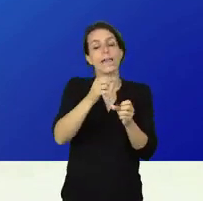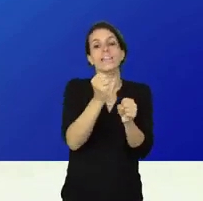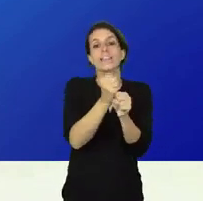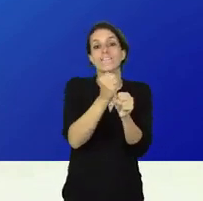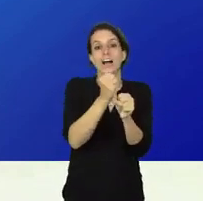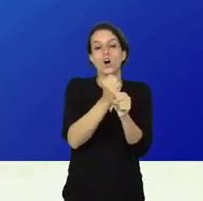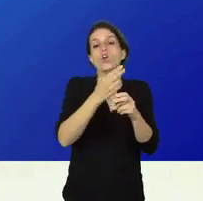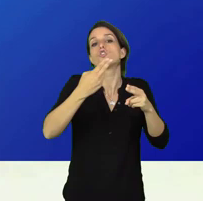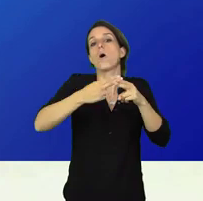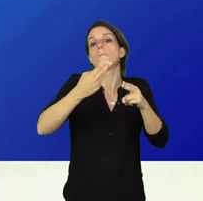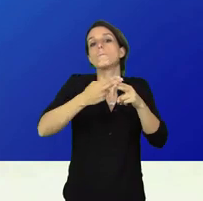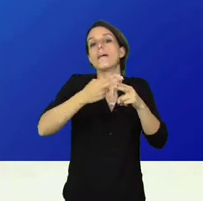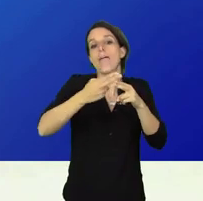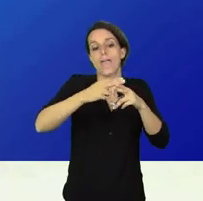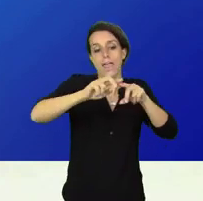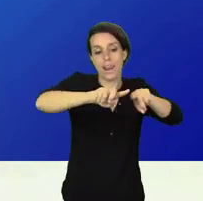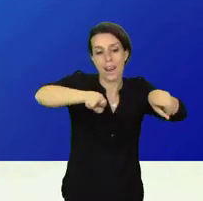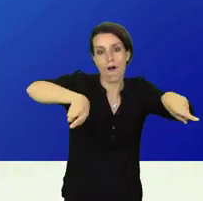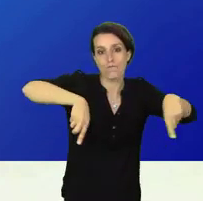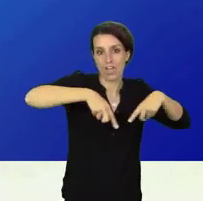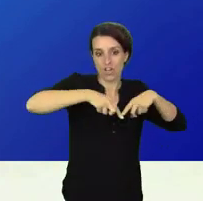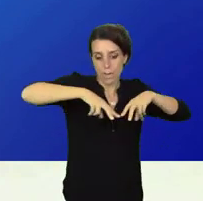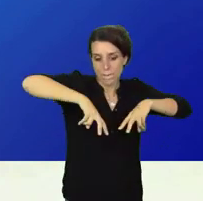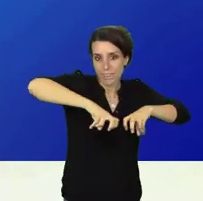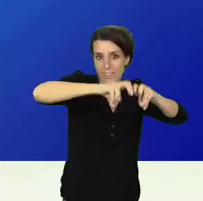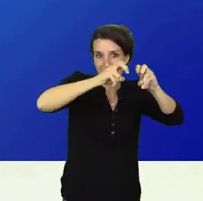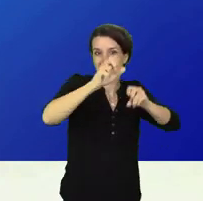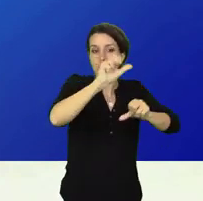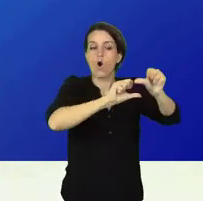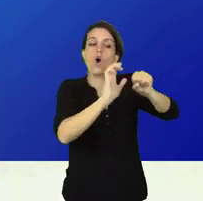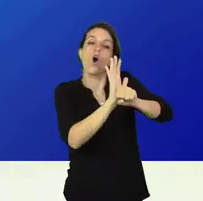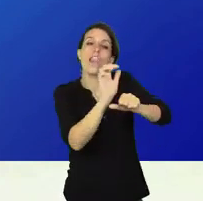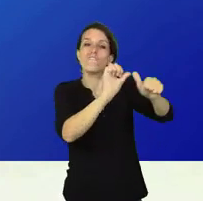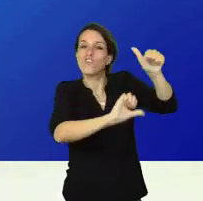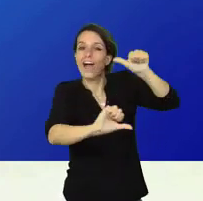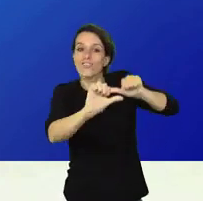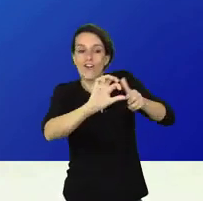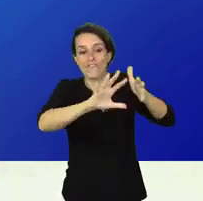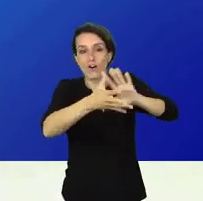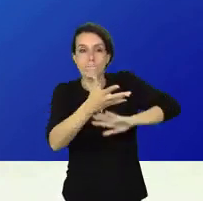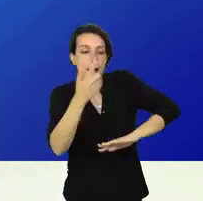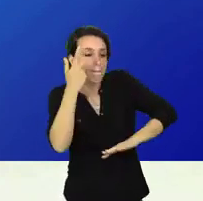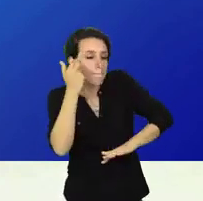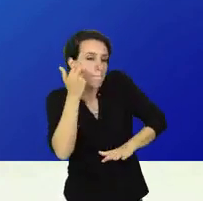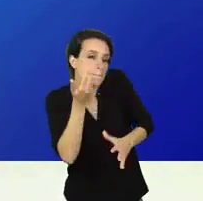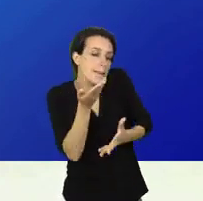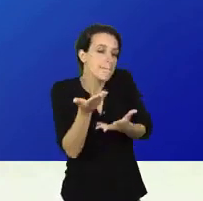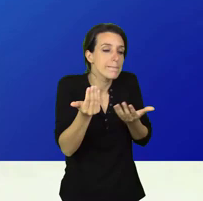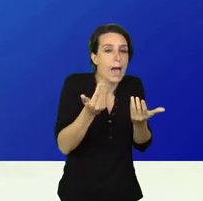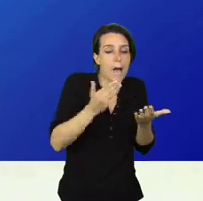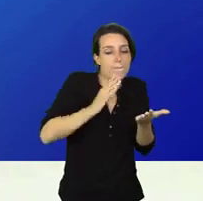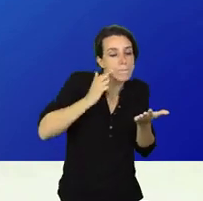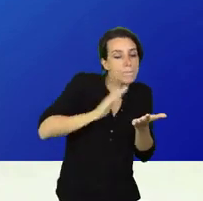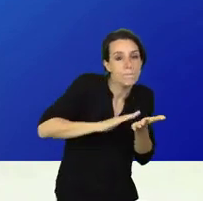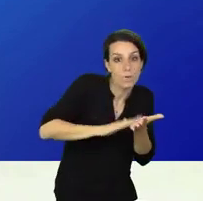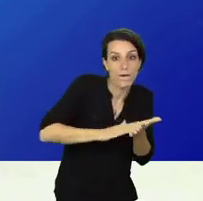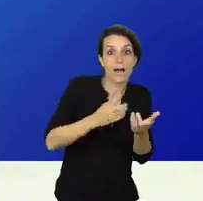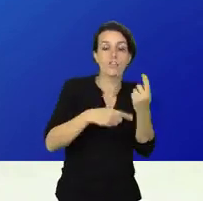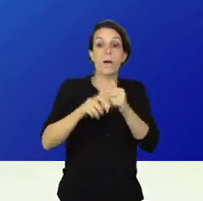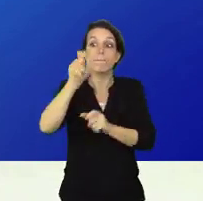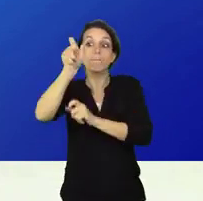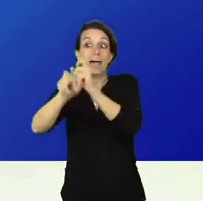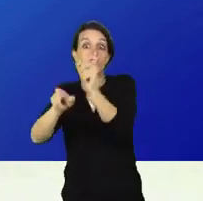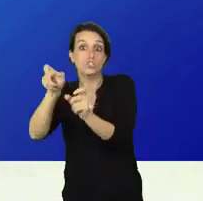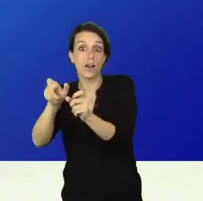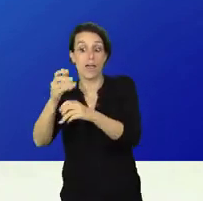trabajó dentro del laboratorio de interacción, bajo el concepto de experiencia de usuario y cómo los usuarios o ciertos